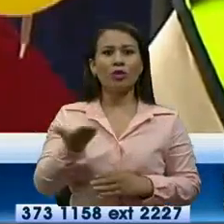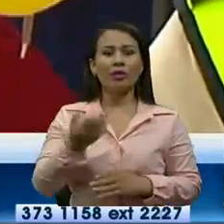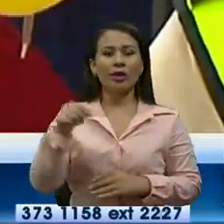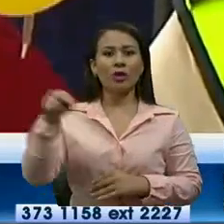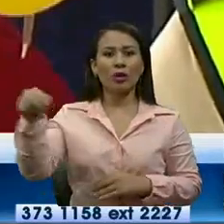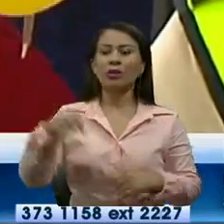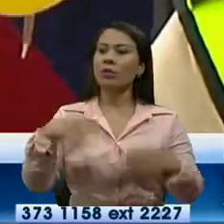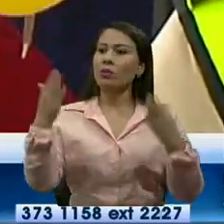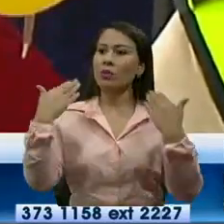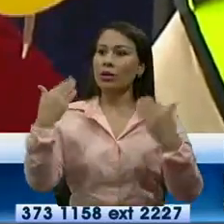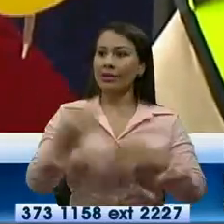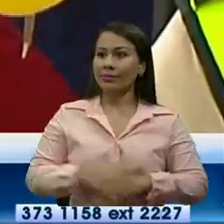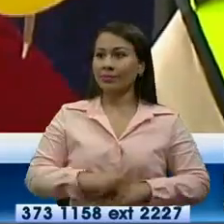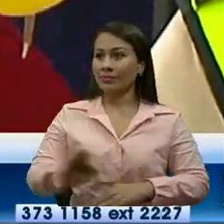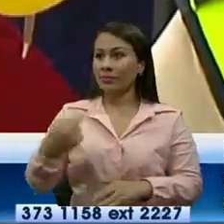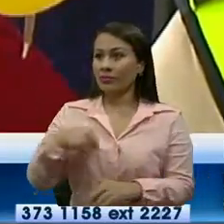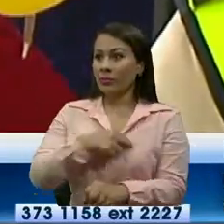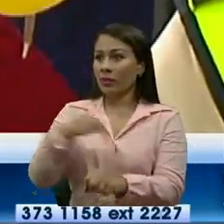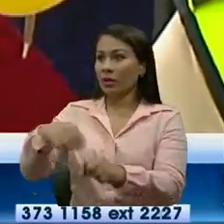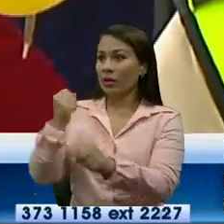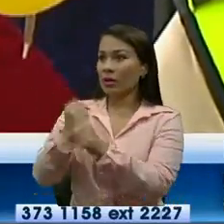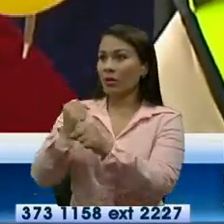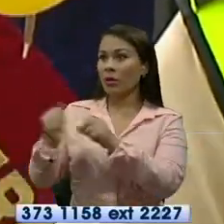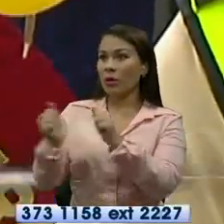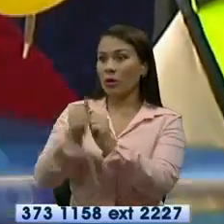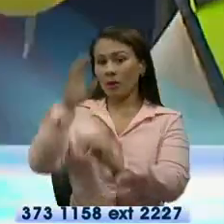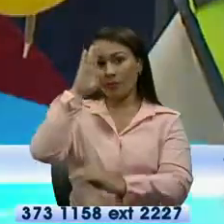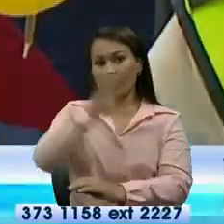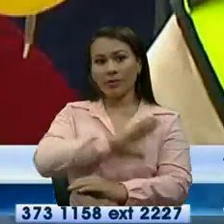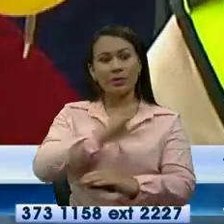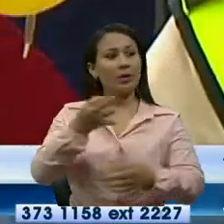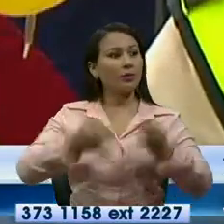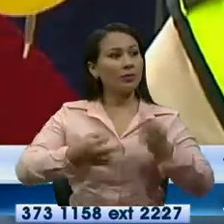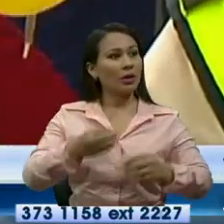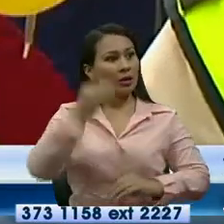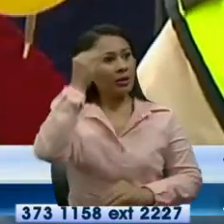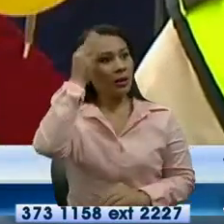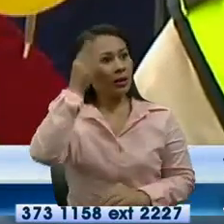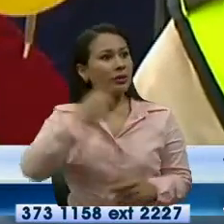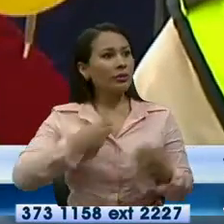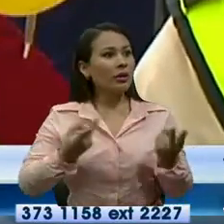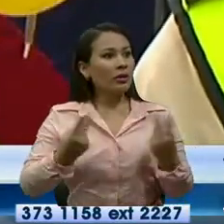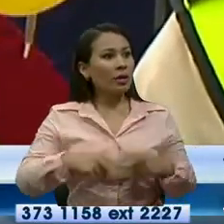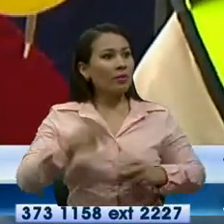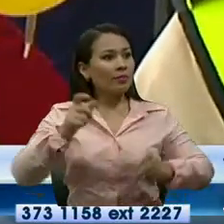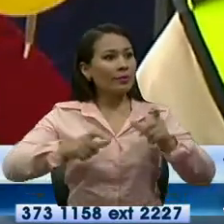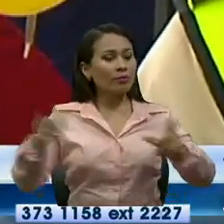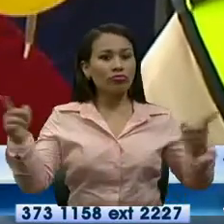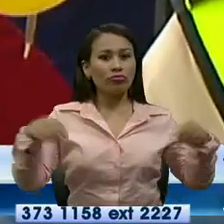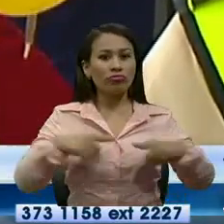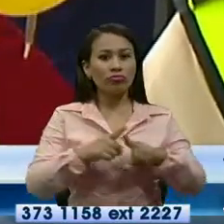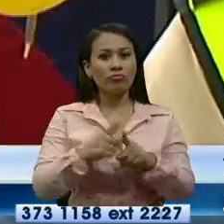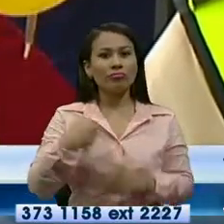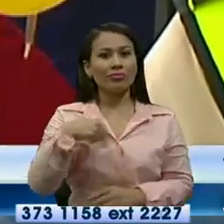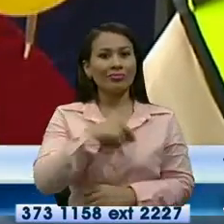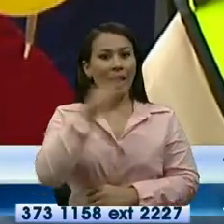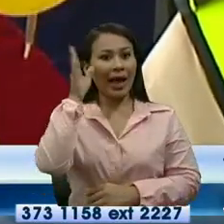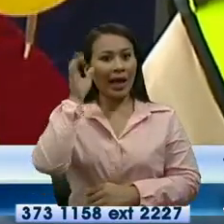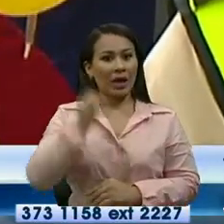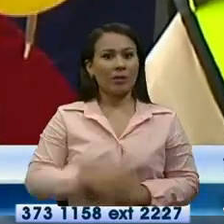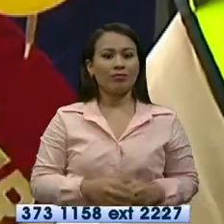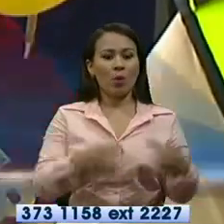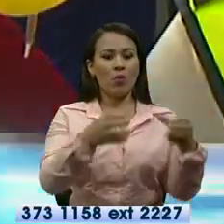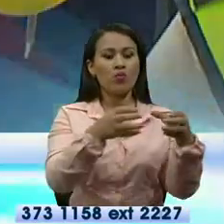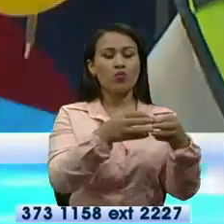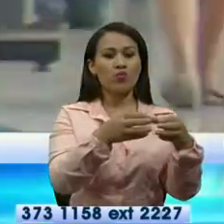Estamos ya trabajando con CIPROVAC, estamos trabajando con policía judicial, con personal de inteligencia, pues obviamente lo que estamos presumiendo es que tenemos una banda